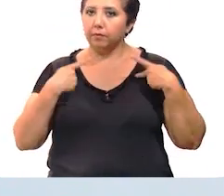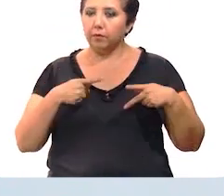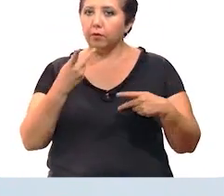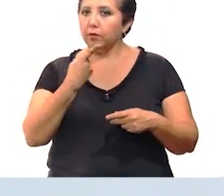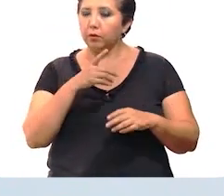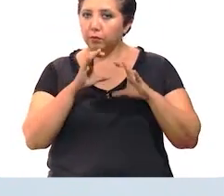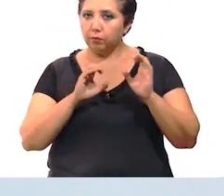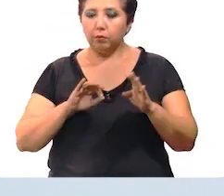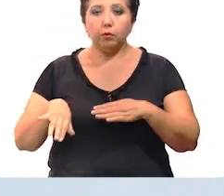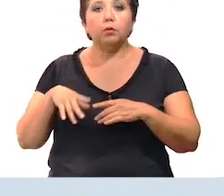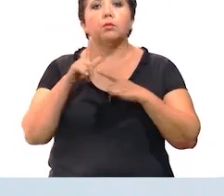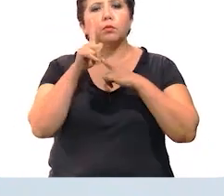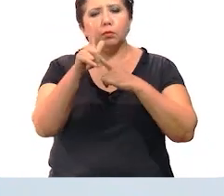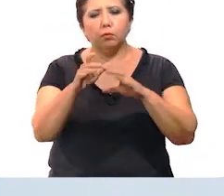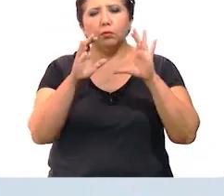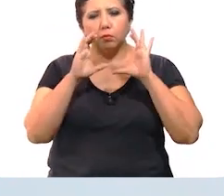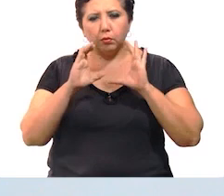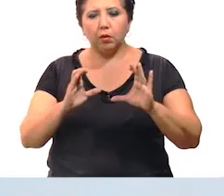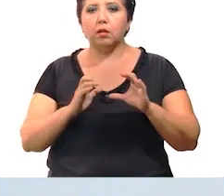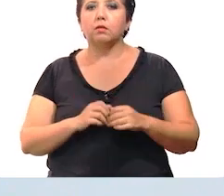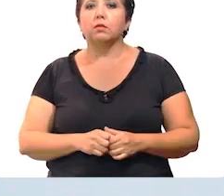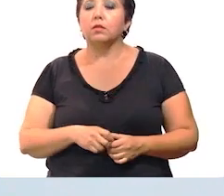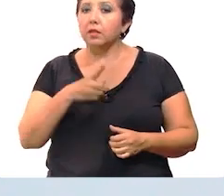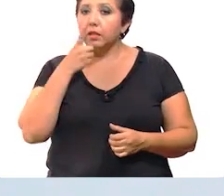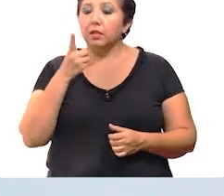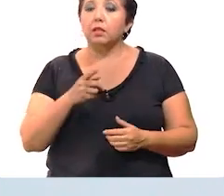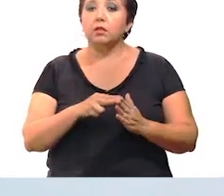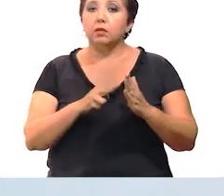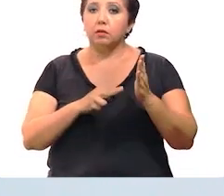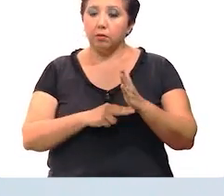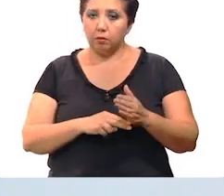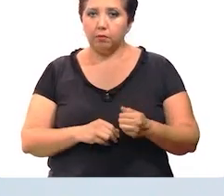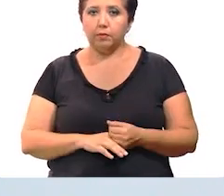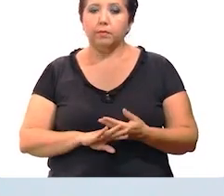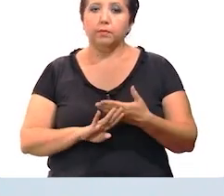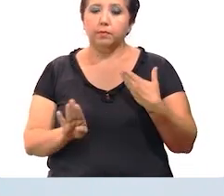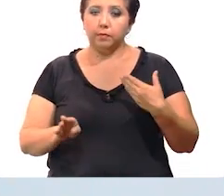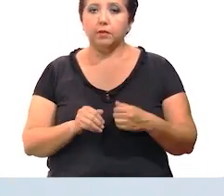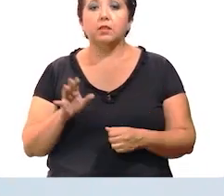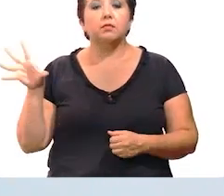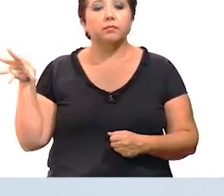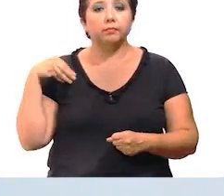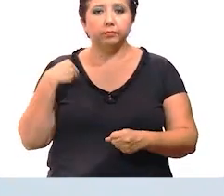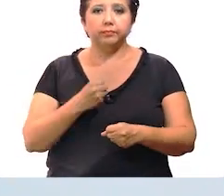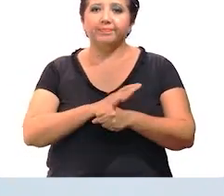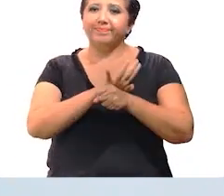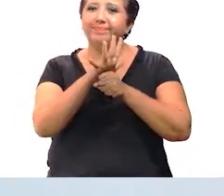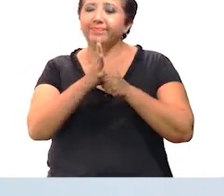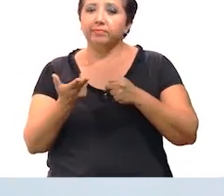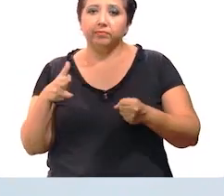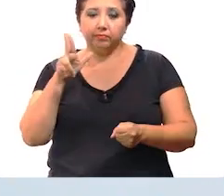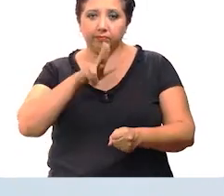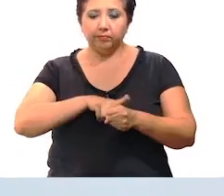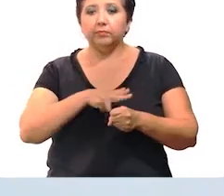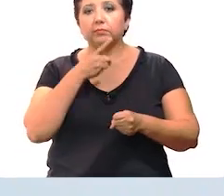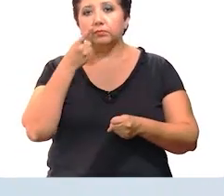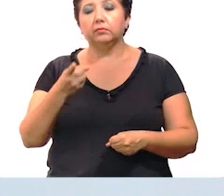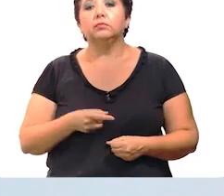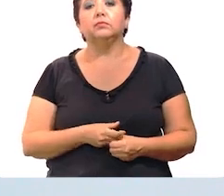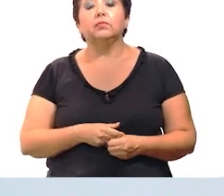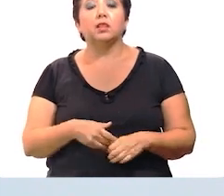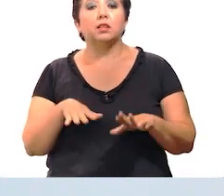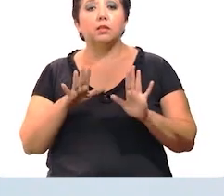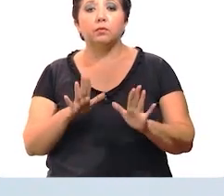no bajar la guardia y continuar actuando con responsabilidad y siguiendo las medidas sanitarias para evitar comprometer nuestra capacidad hospitalaria